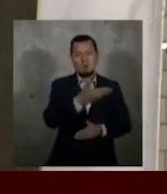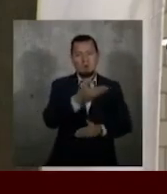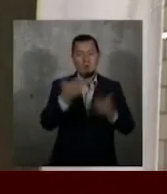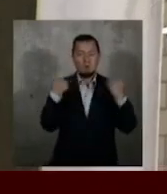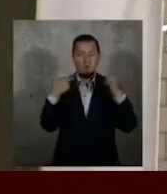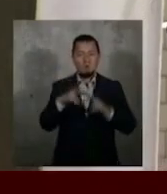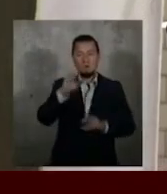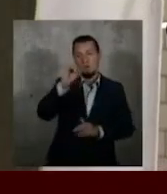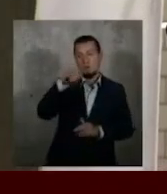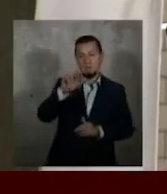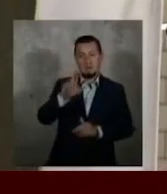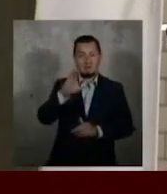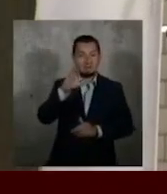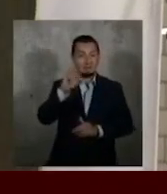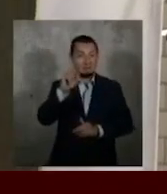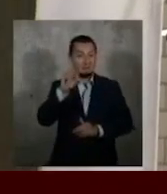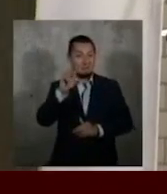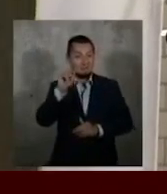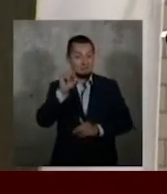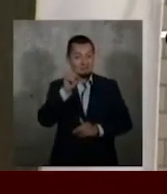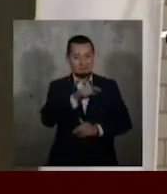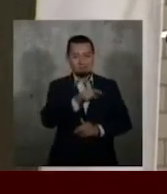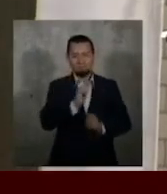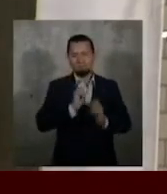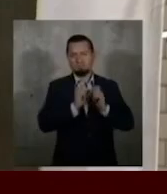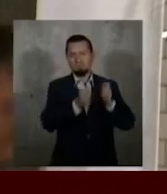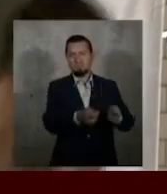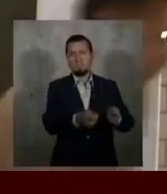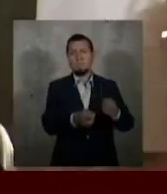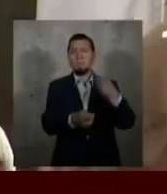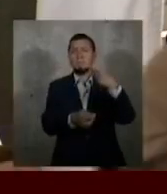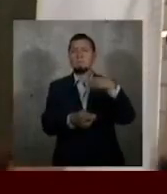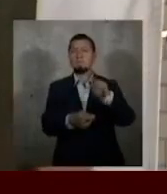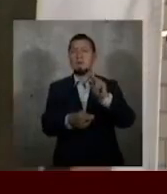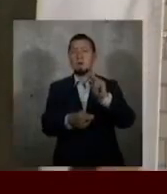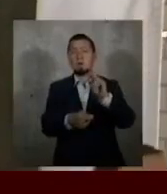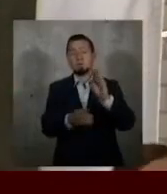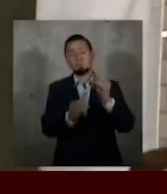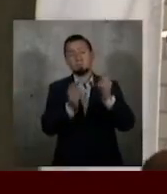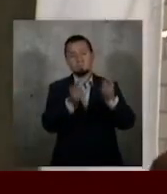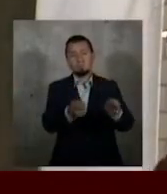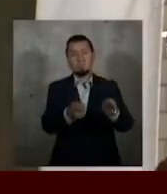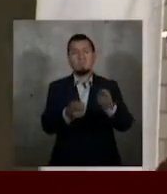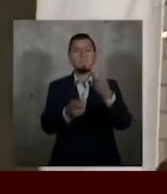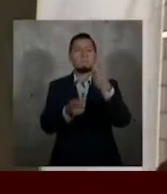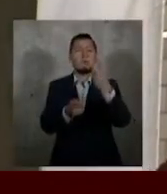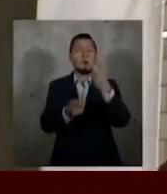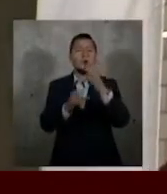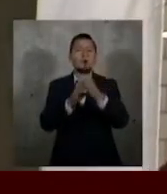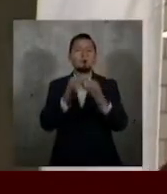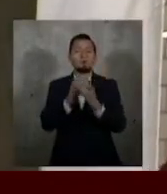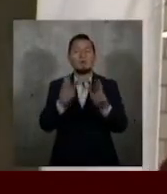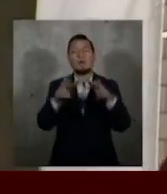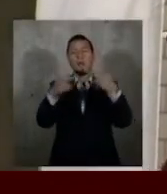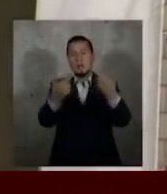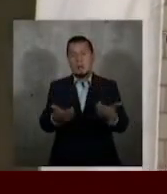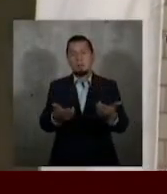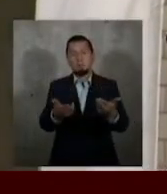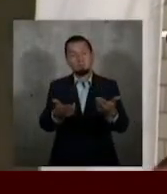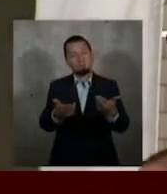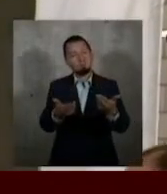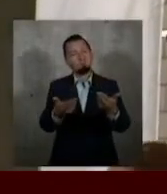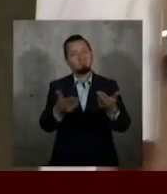donde decía, bueno, es que Cutlajo surge en estas circunstancias, pero también está viendo hacia el